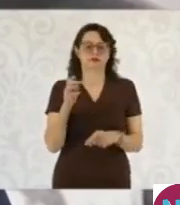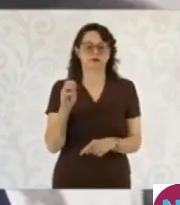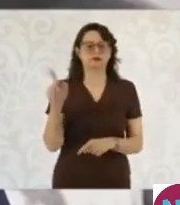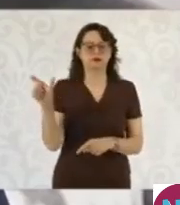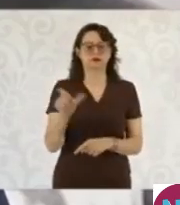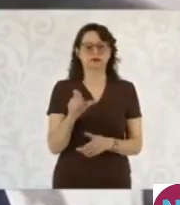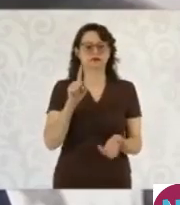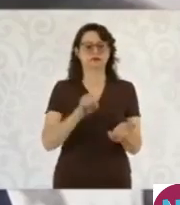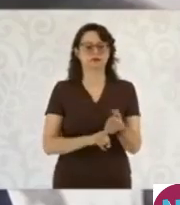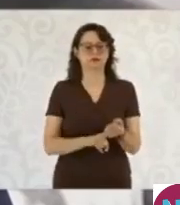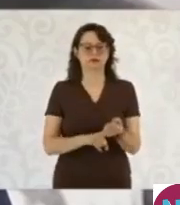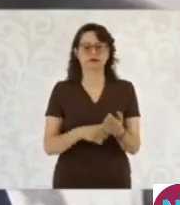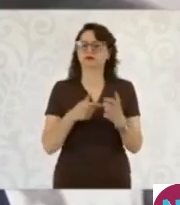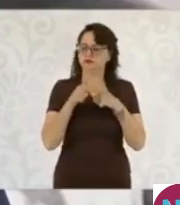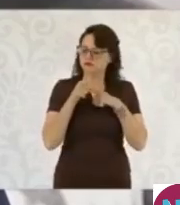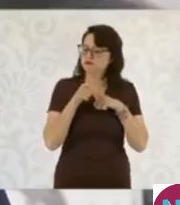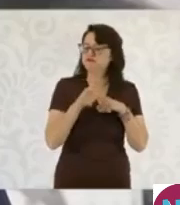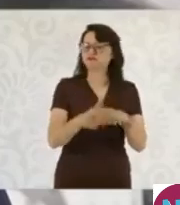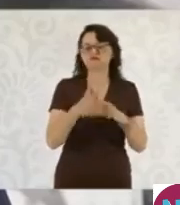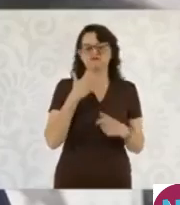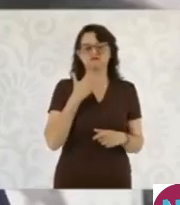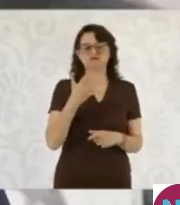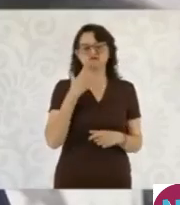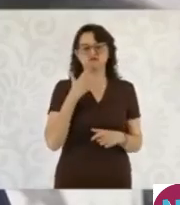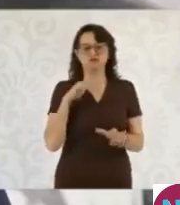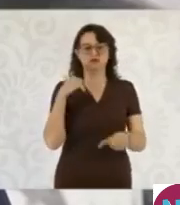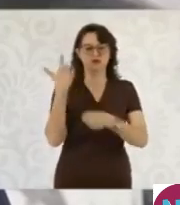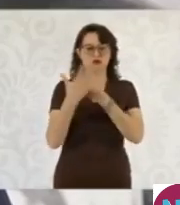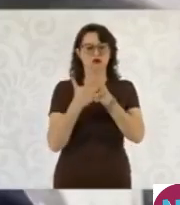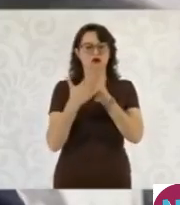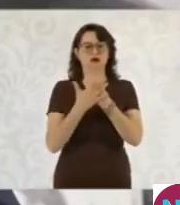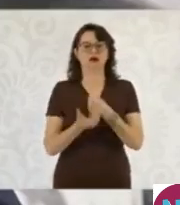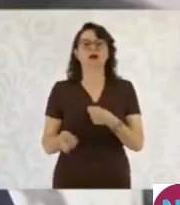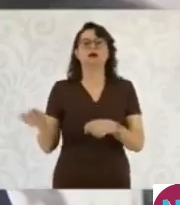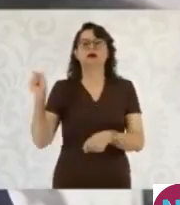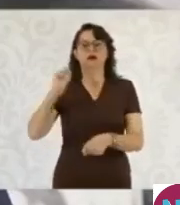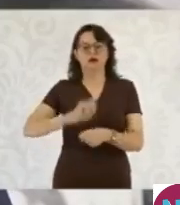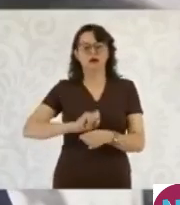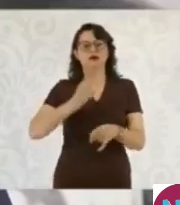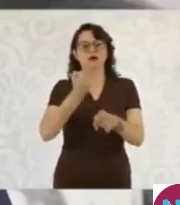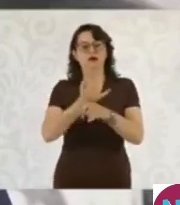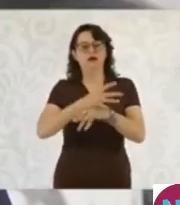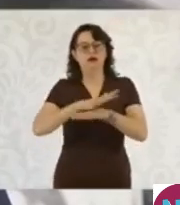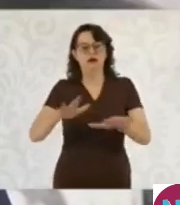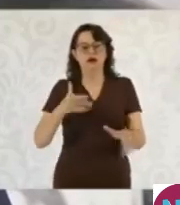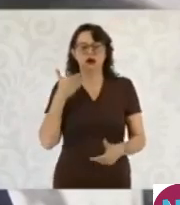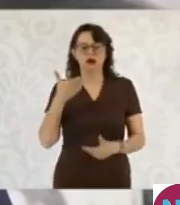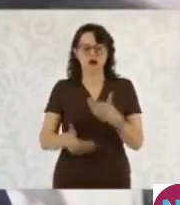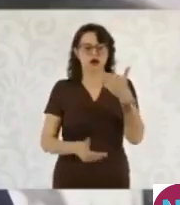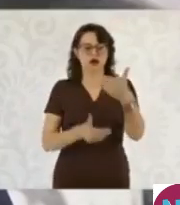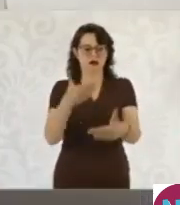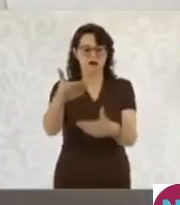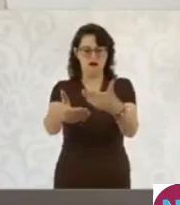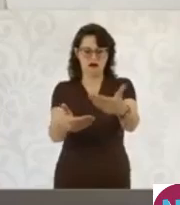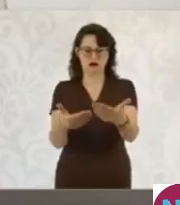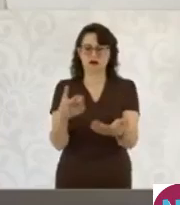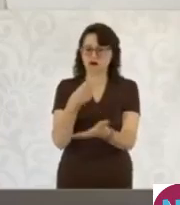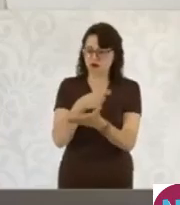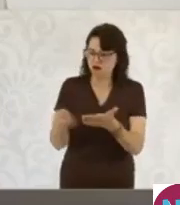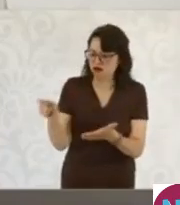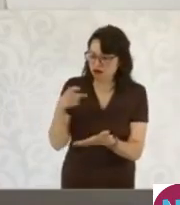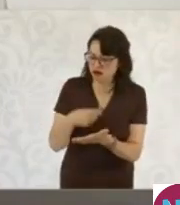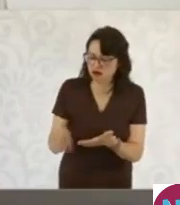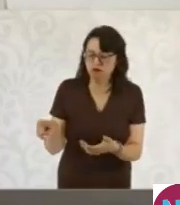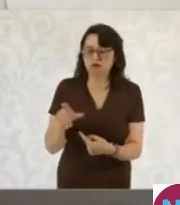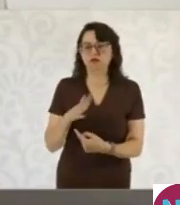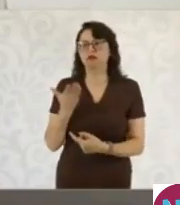Pemex. Entonces continuamos avanzando y esperamos en las siguientes semanas ya poderles informar cómo va el proceso no solo de haberlos comprado, sino de